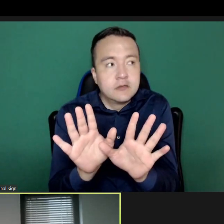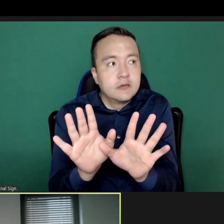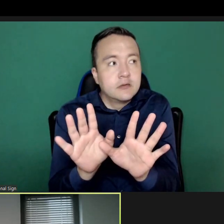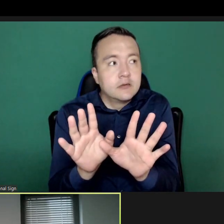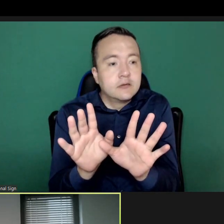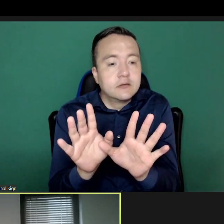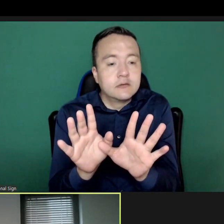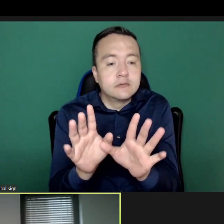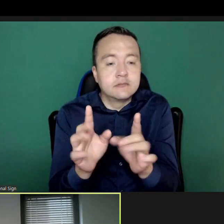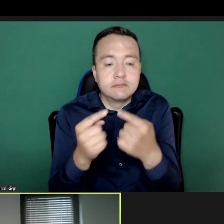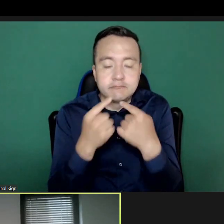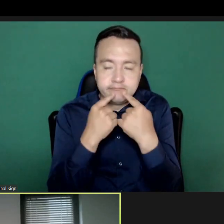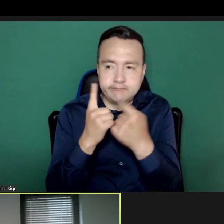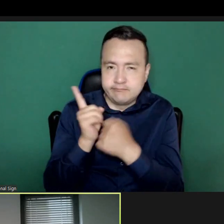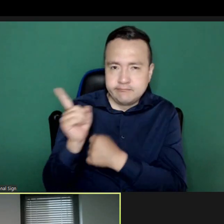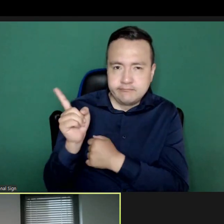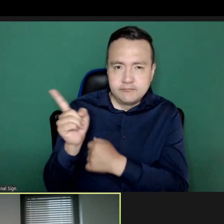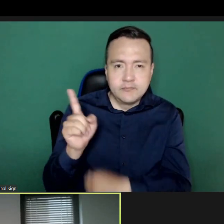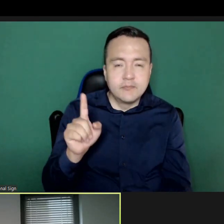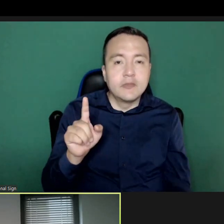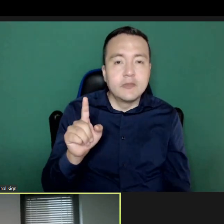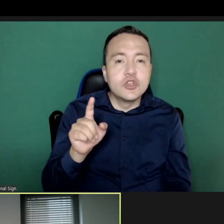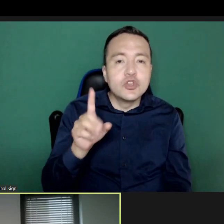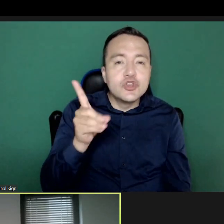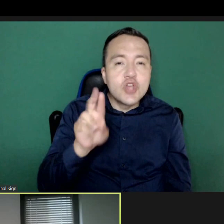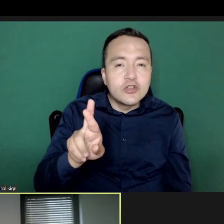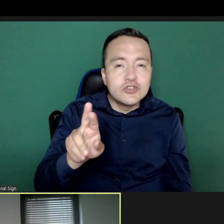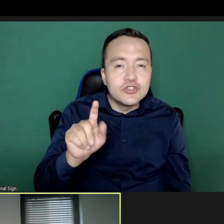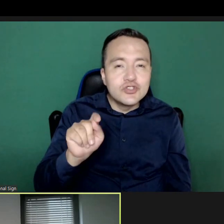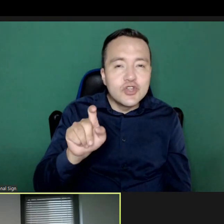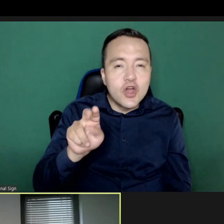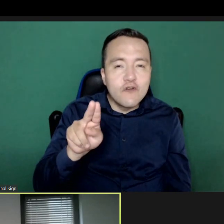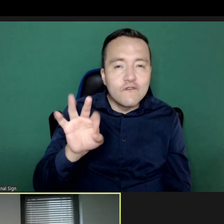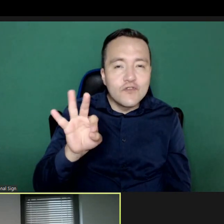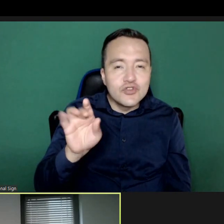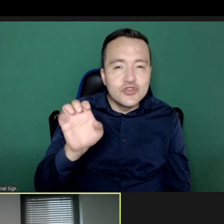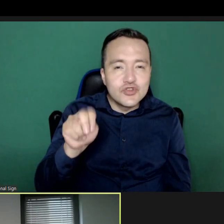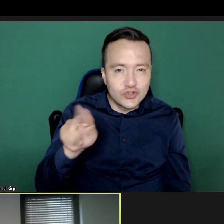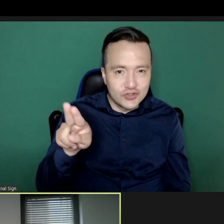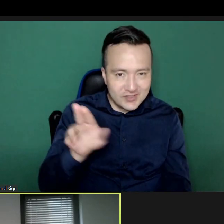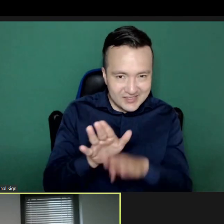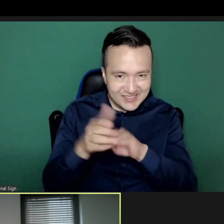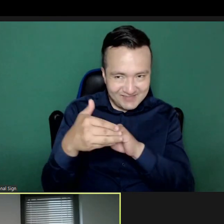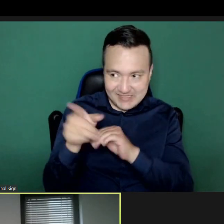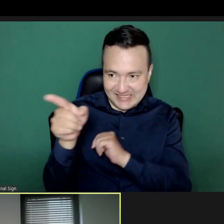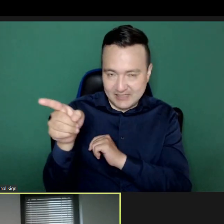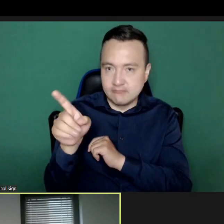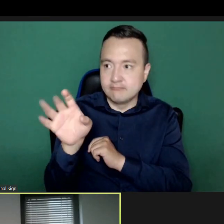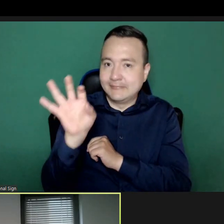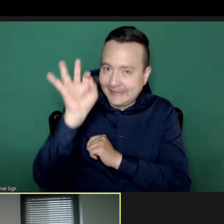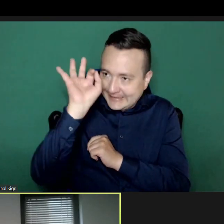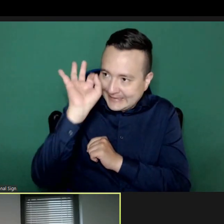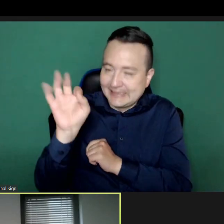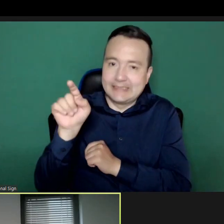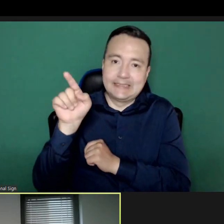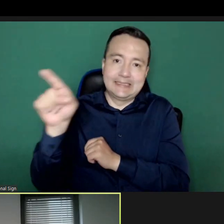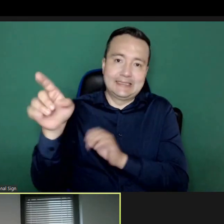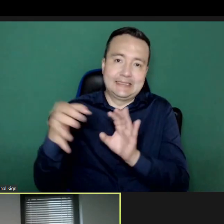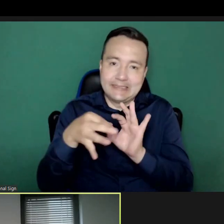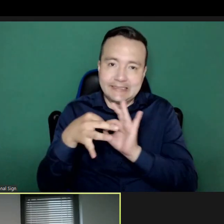el honorable señor Tufton no está con nosotros ya, pero en realidad nosotros tuvimos una gran experiencia dando apoyo a la gente que